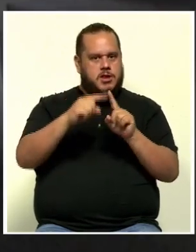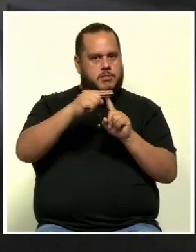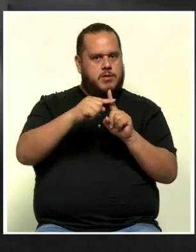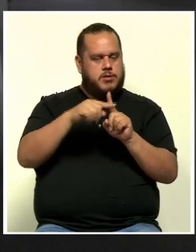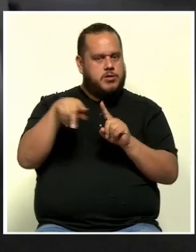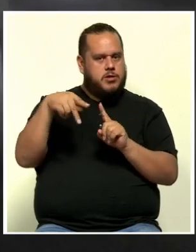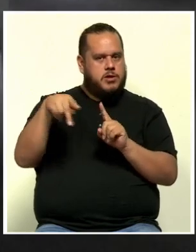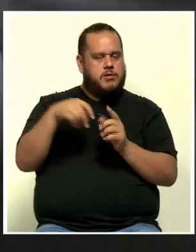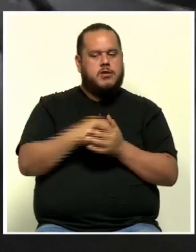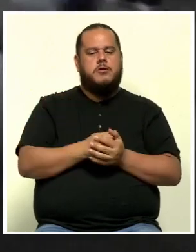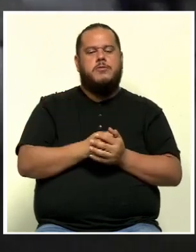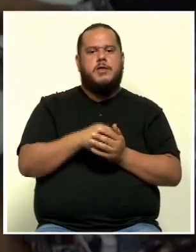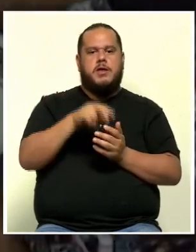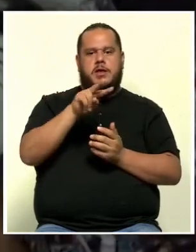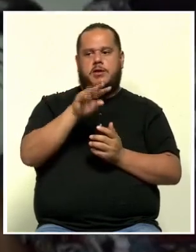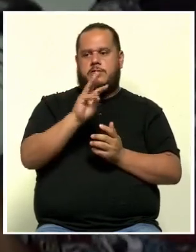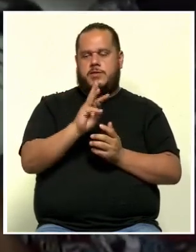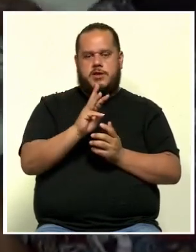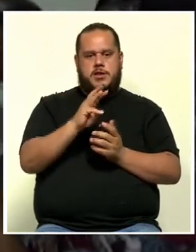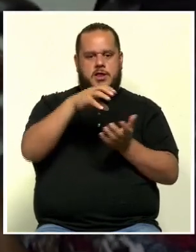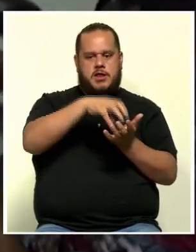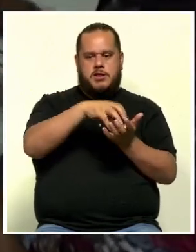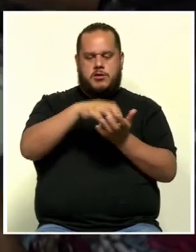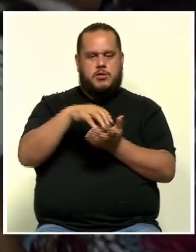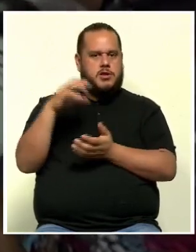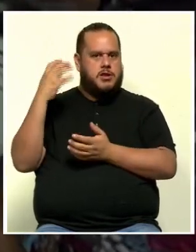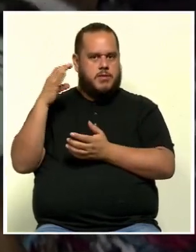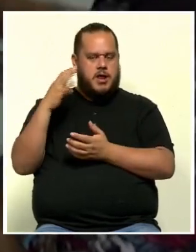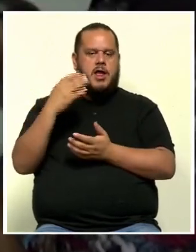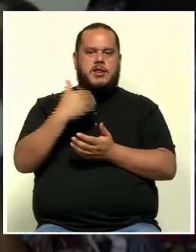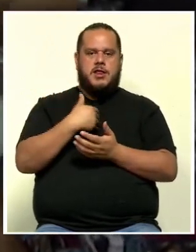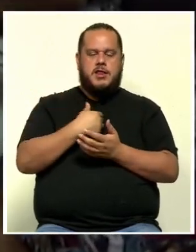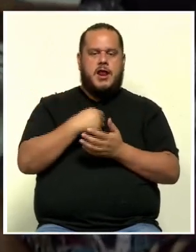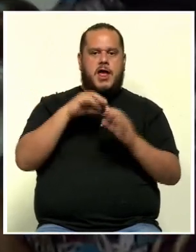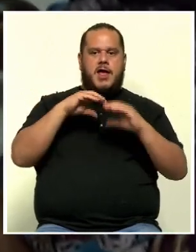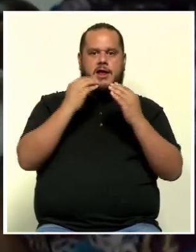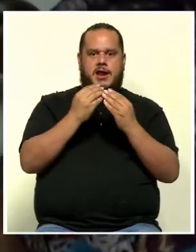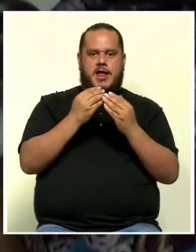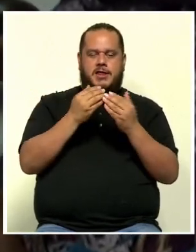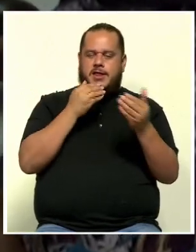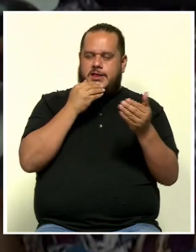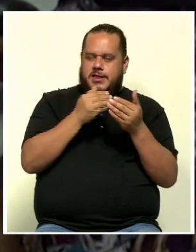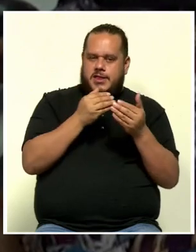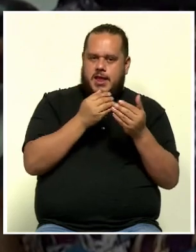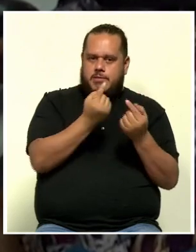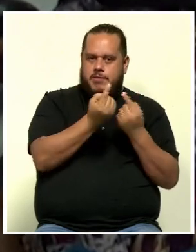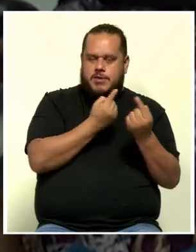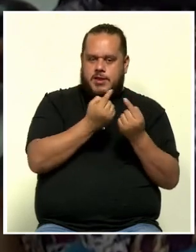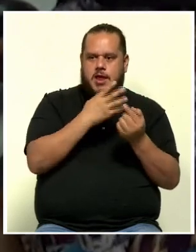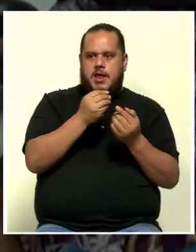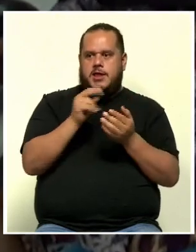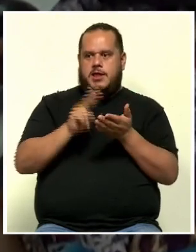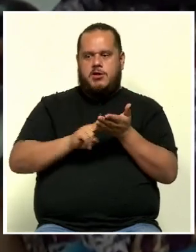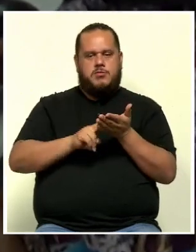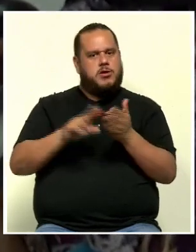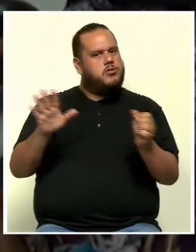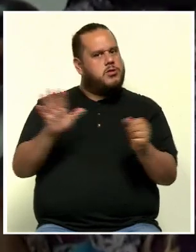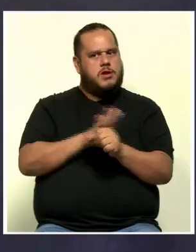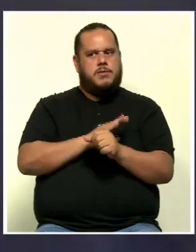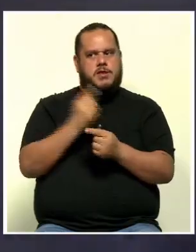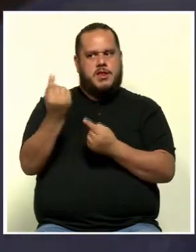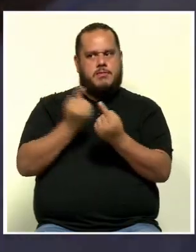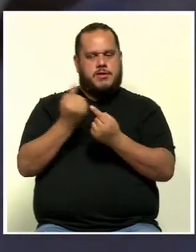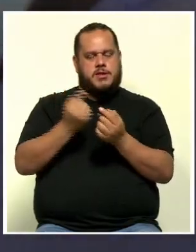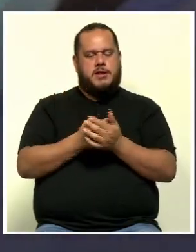riesgo. En los 26 cantones en amarillo habrá clases semipresenciales y en los 2 en verde de manera totalmente presencial.